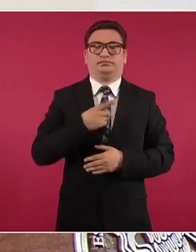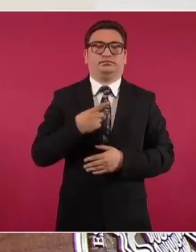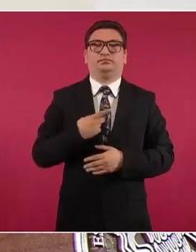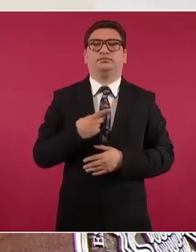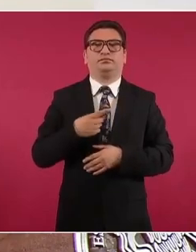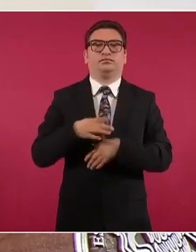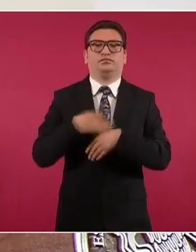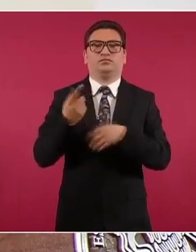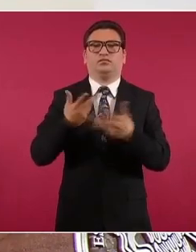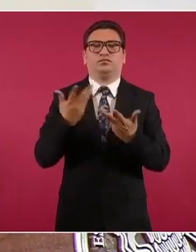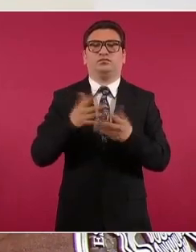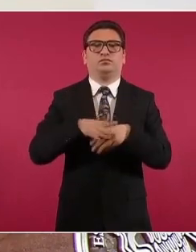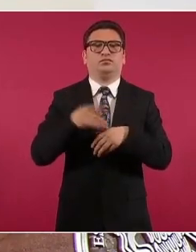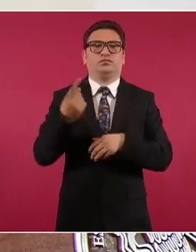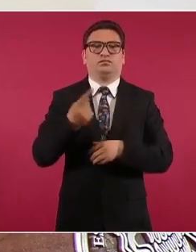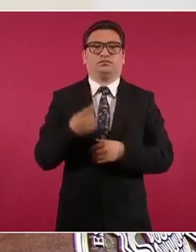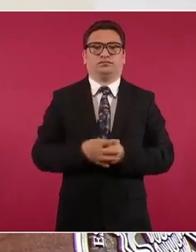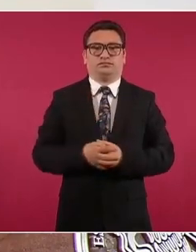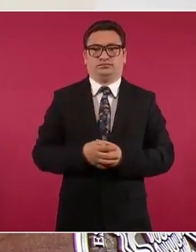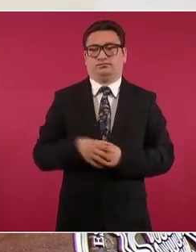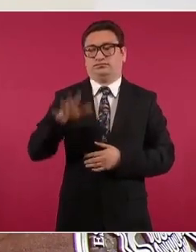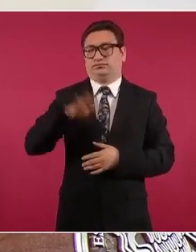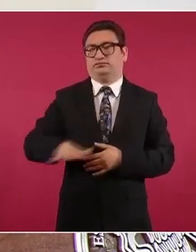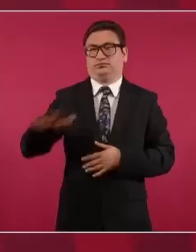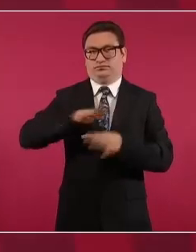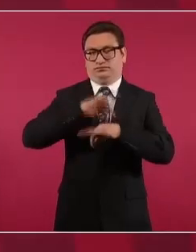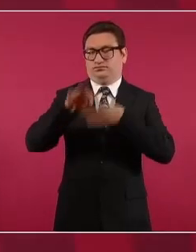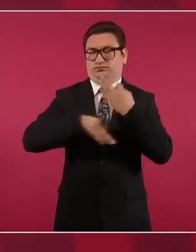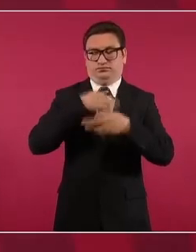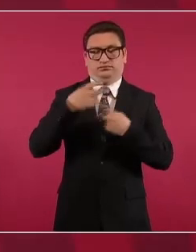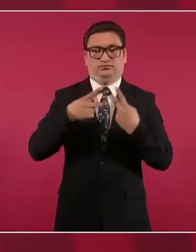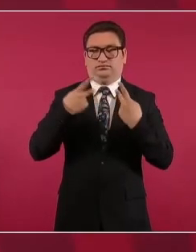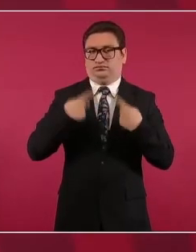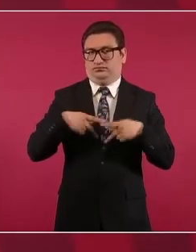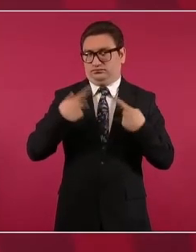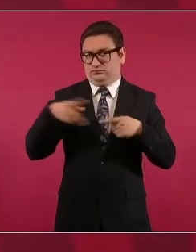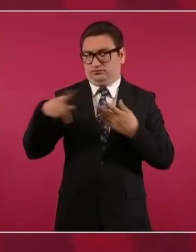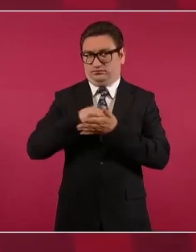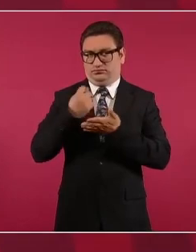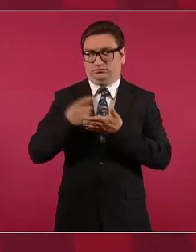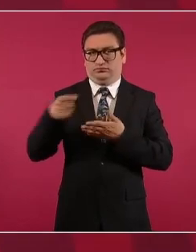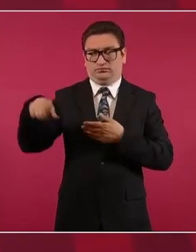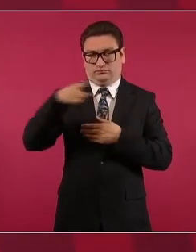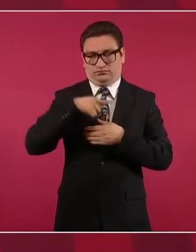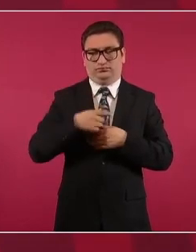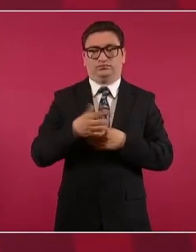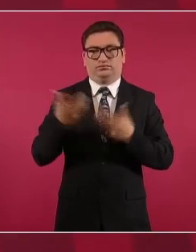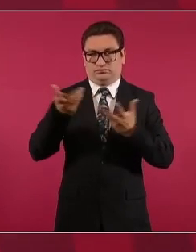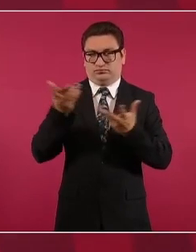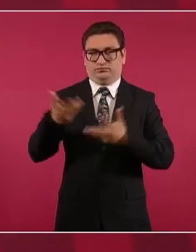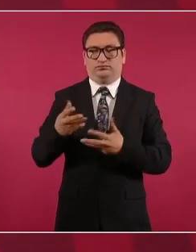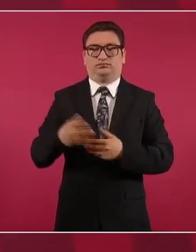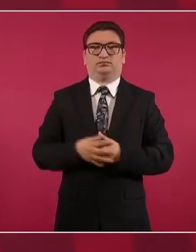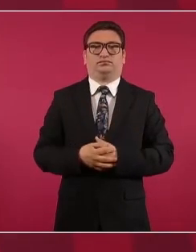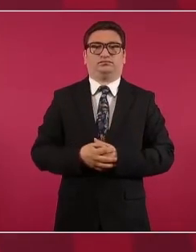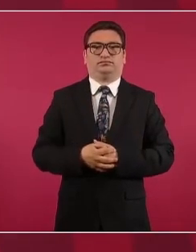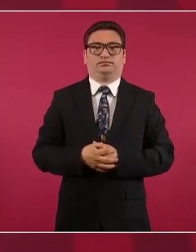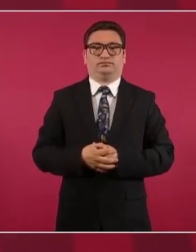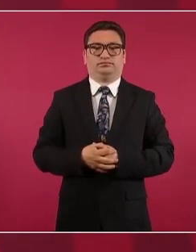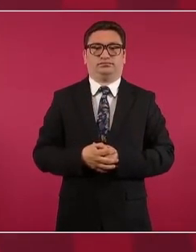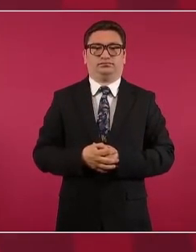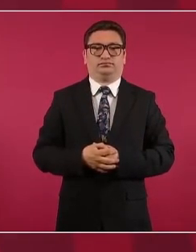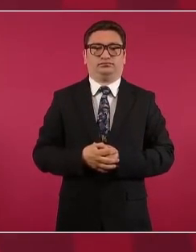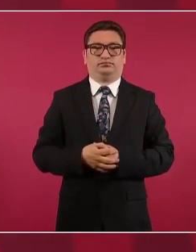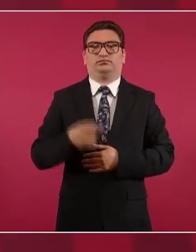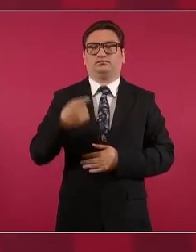fundamentalmente al pueblo de Tamaulipas. No voy a